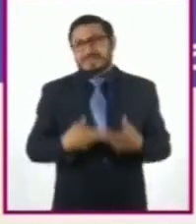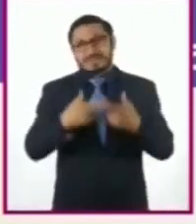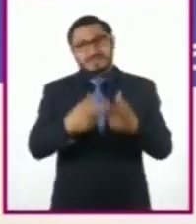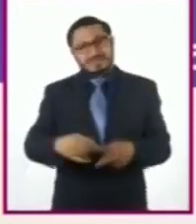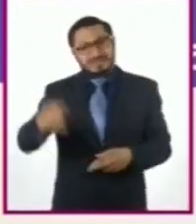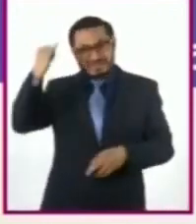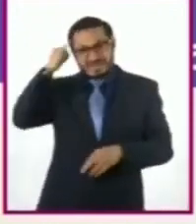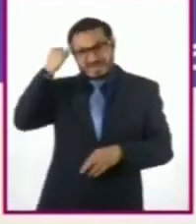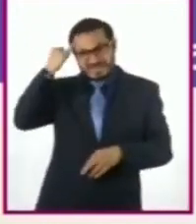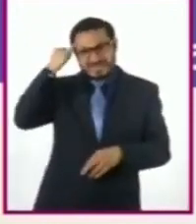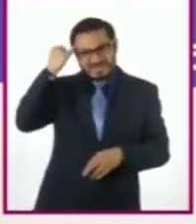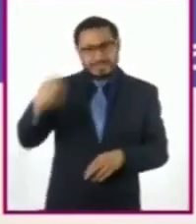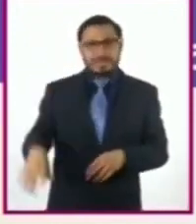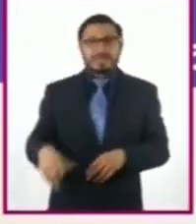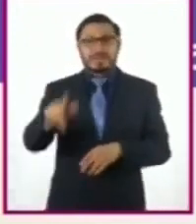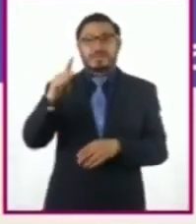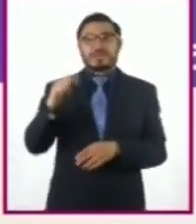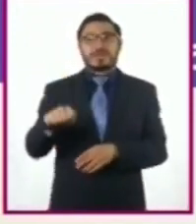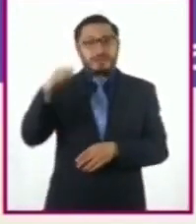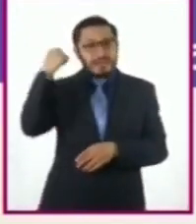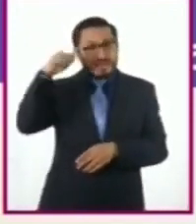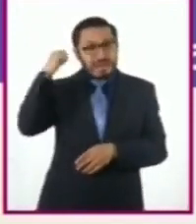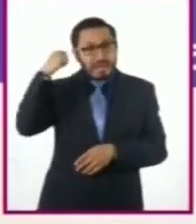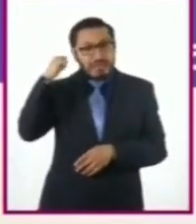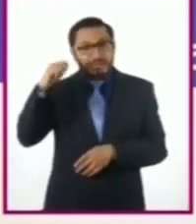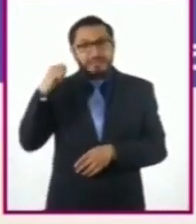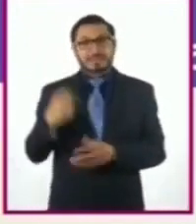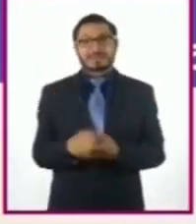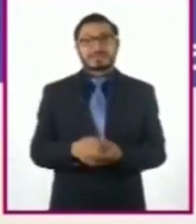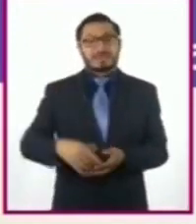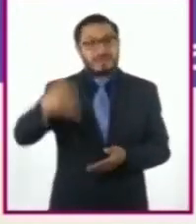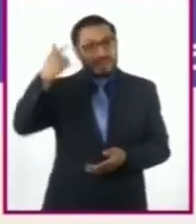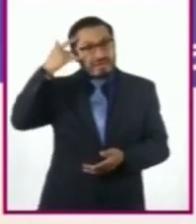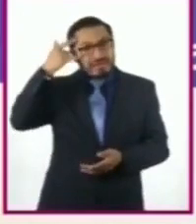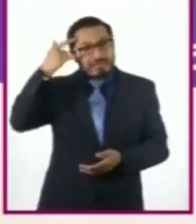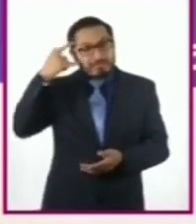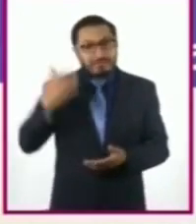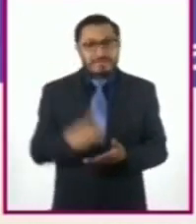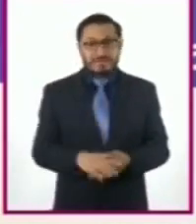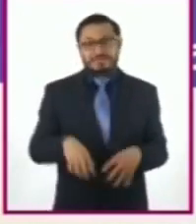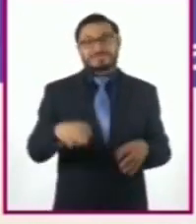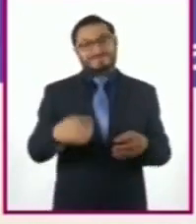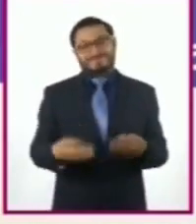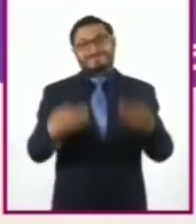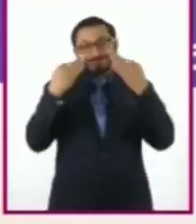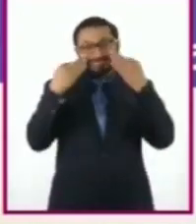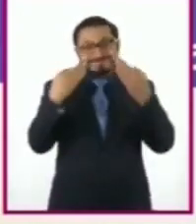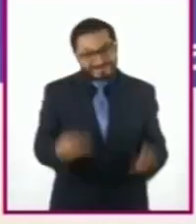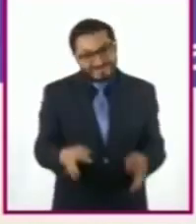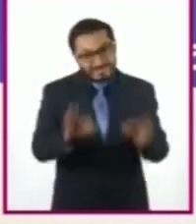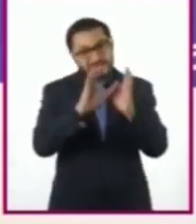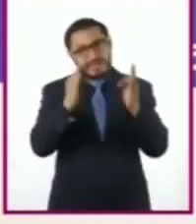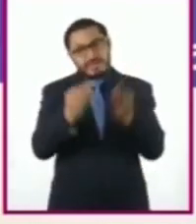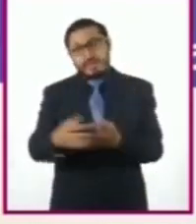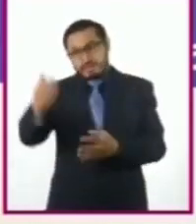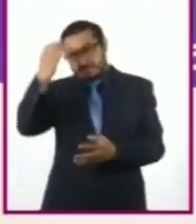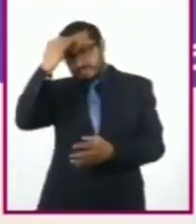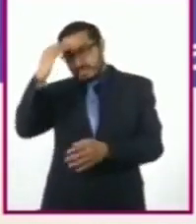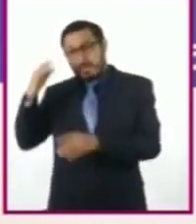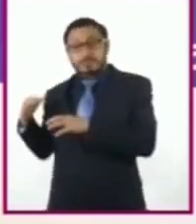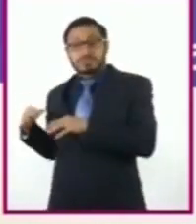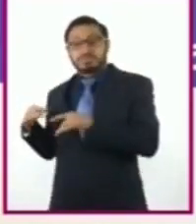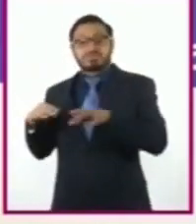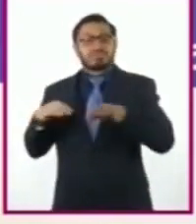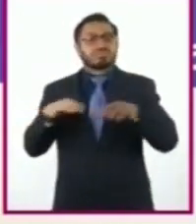indígenas de Tabasco y Campeche. Resulta evidente que el proceso de exploración y